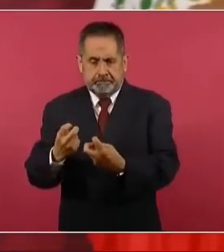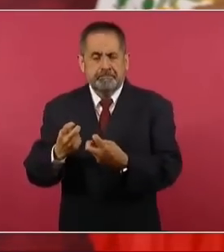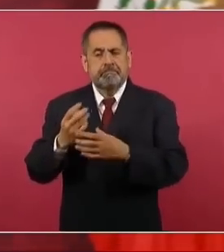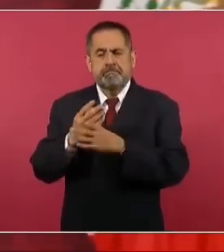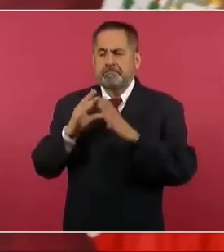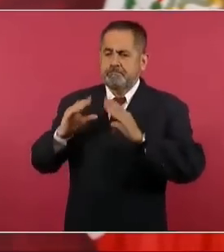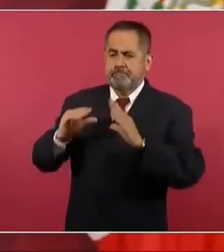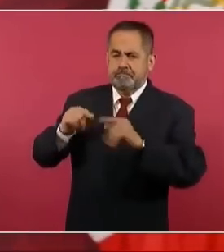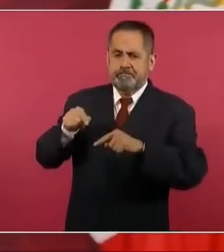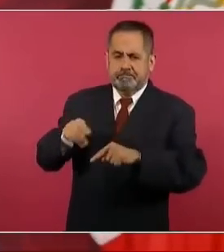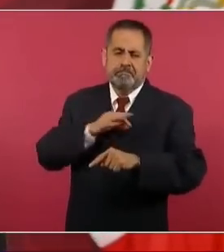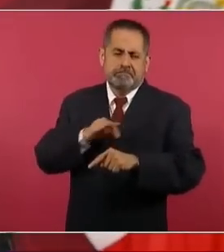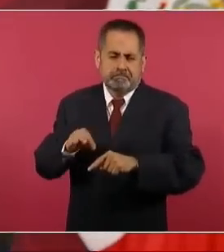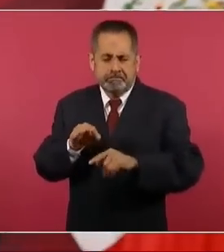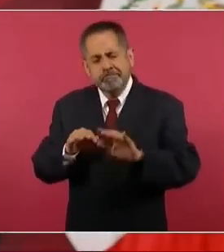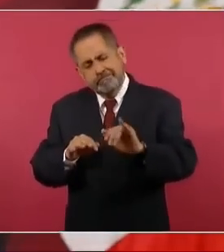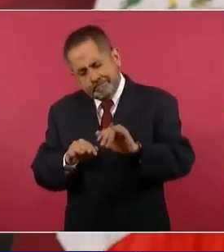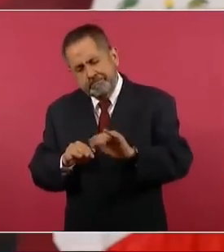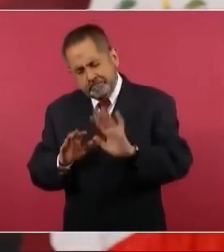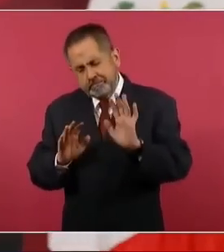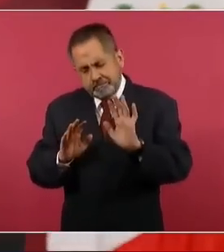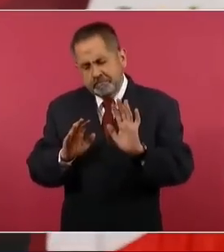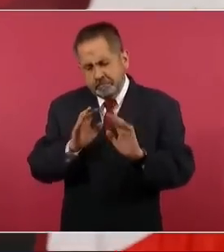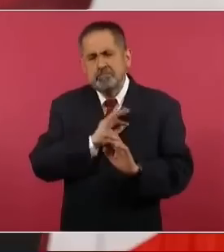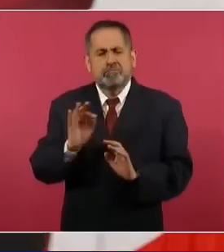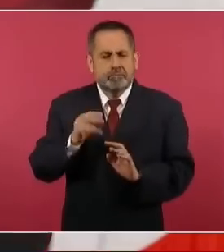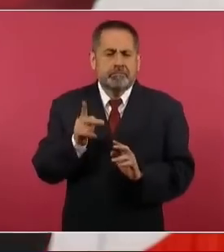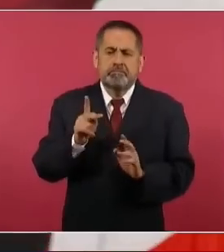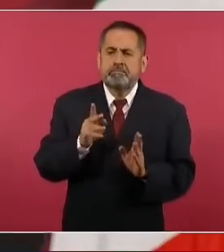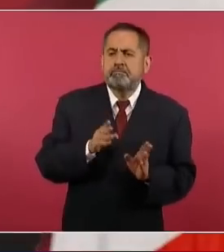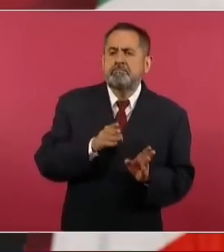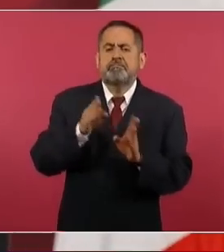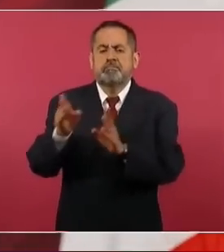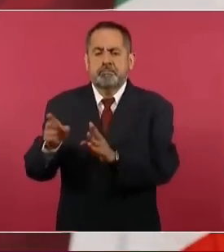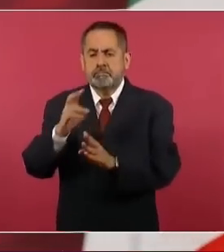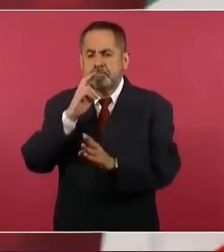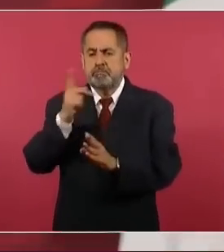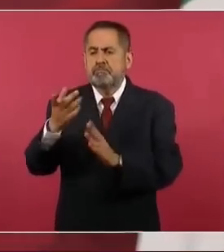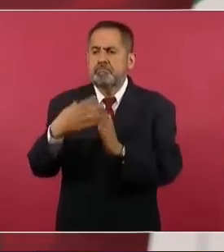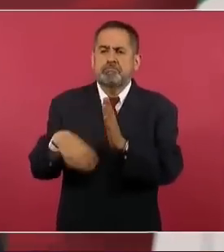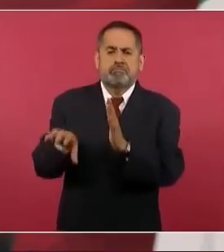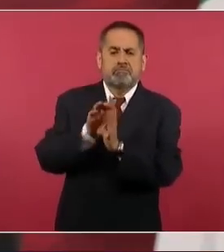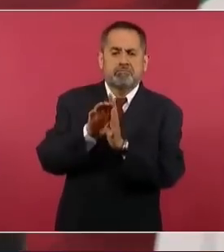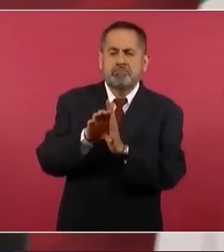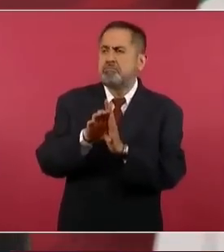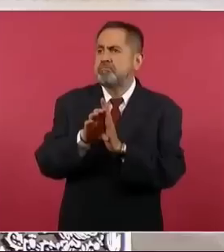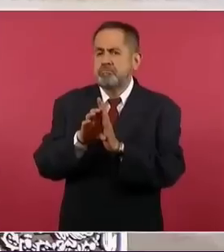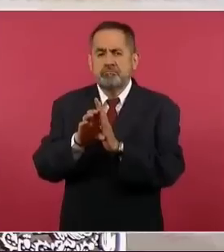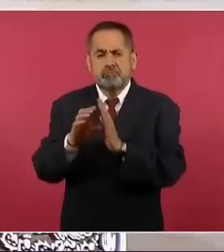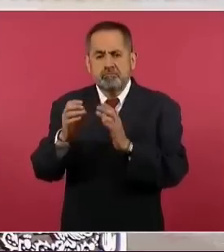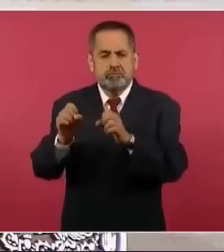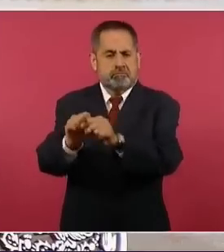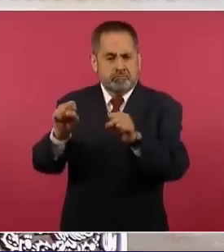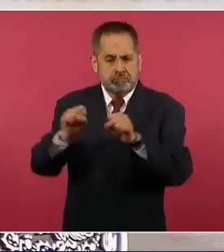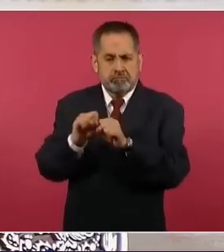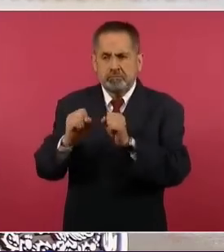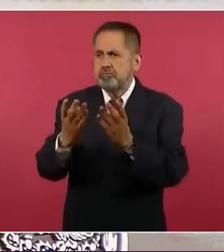sí, pero es mejor tener un aula en buen estado.